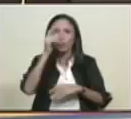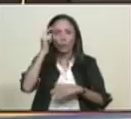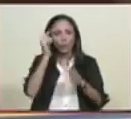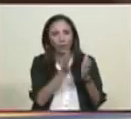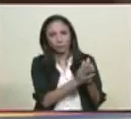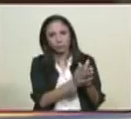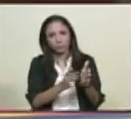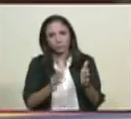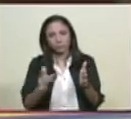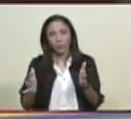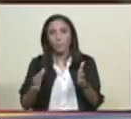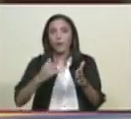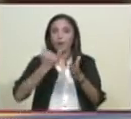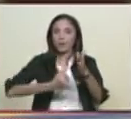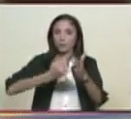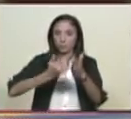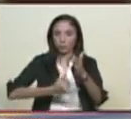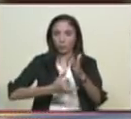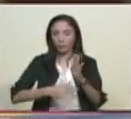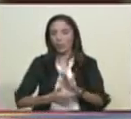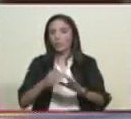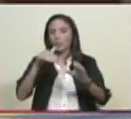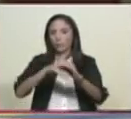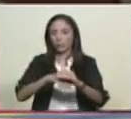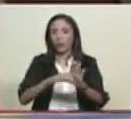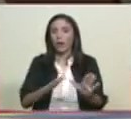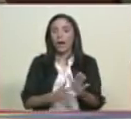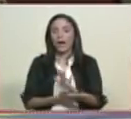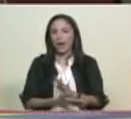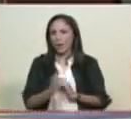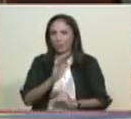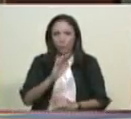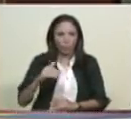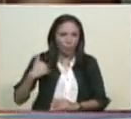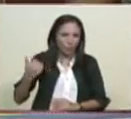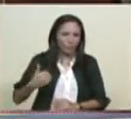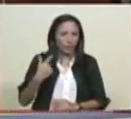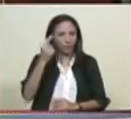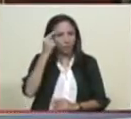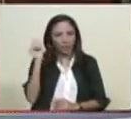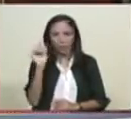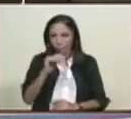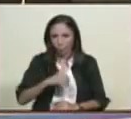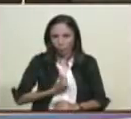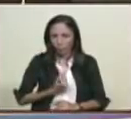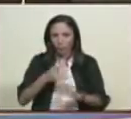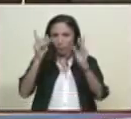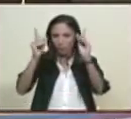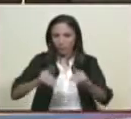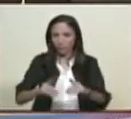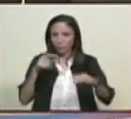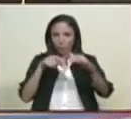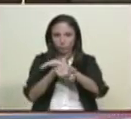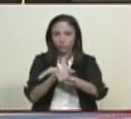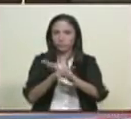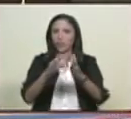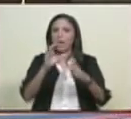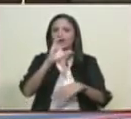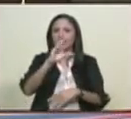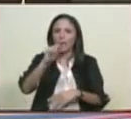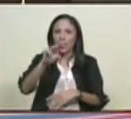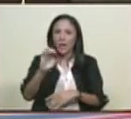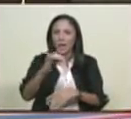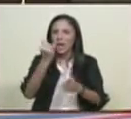Aunque el registro electoral es permanente y uno se puede inscribir en cualquier momento, ¿verdad, doctora Sandra Oblitas?